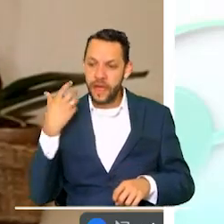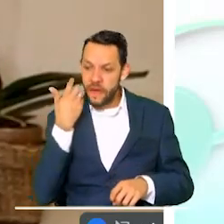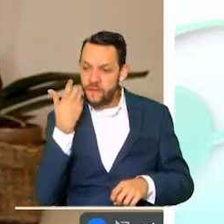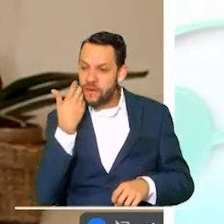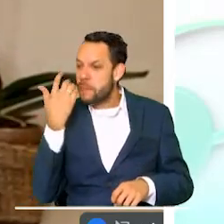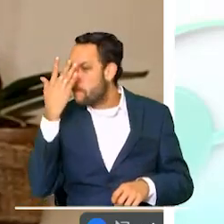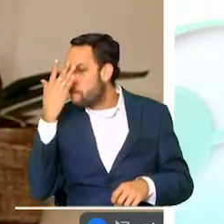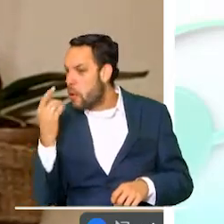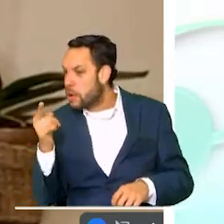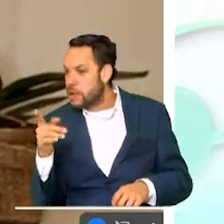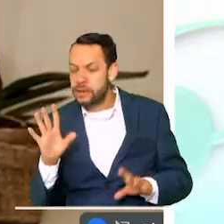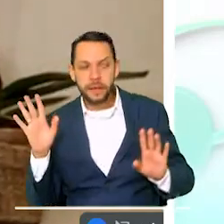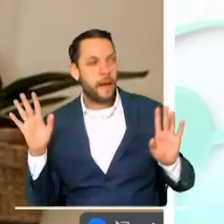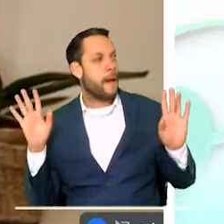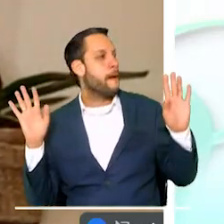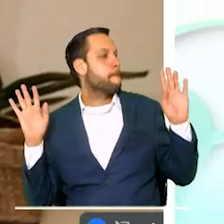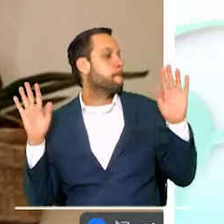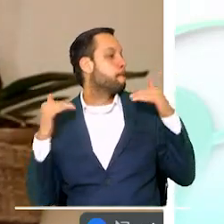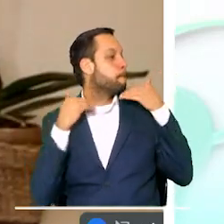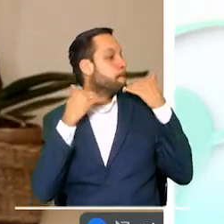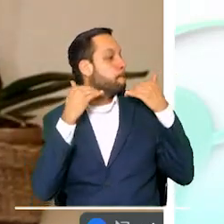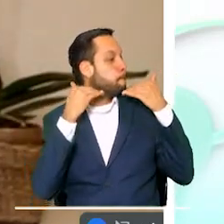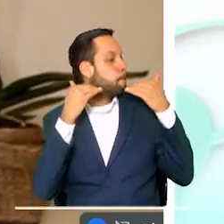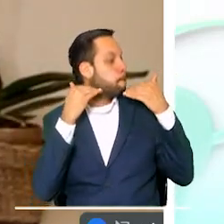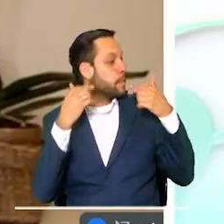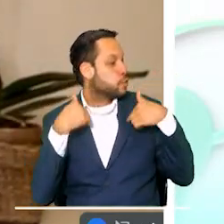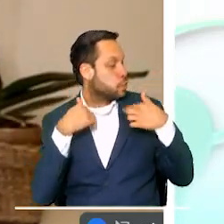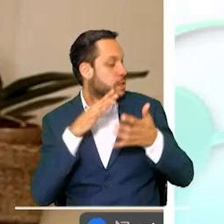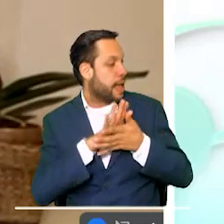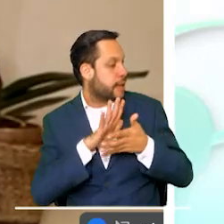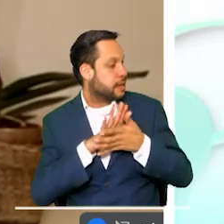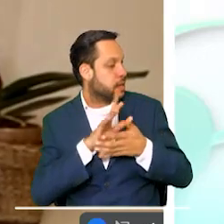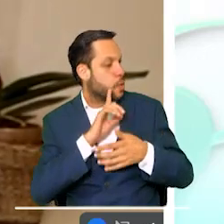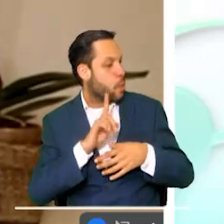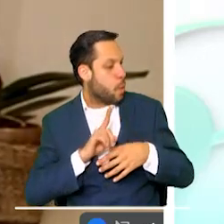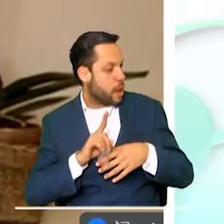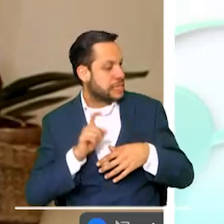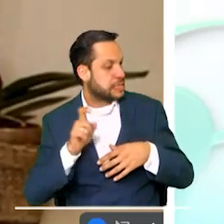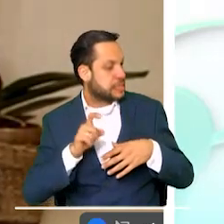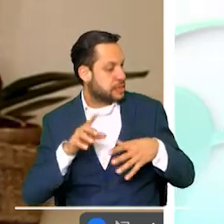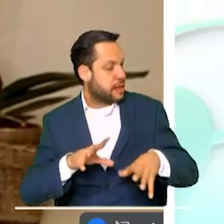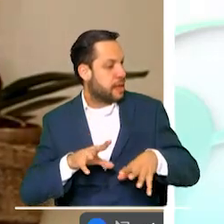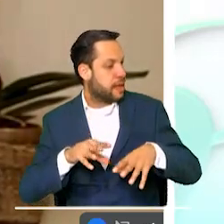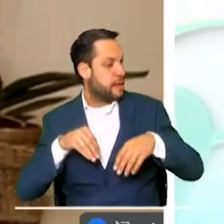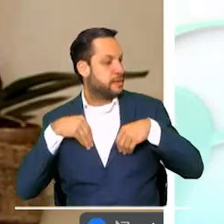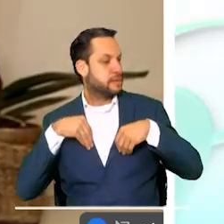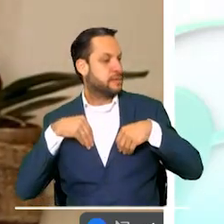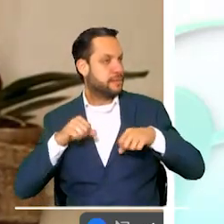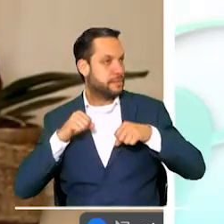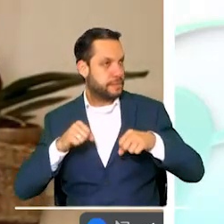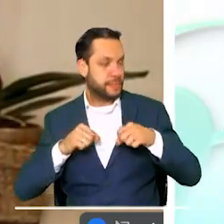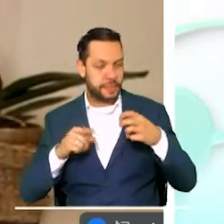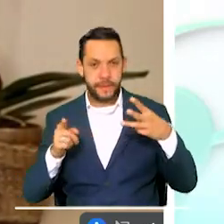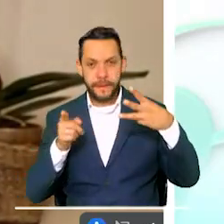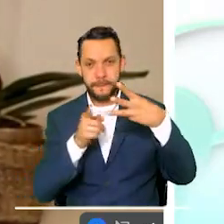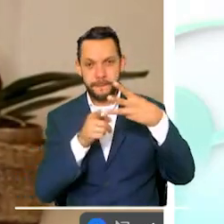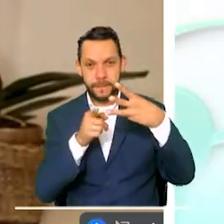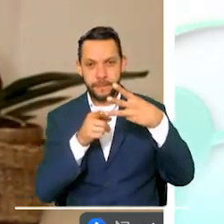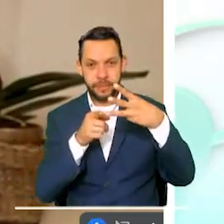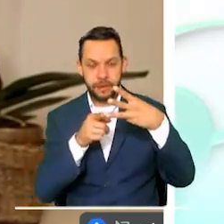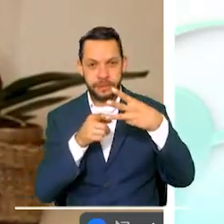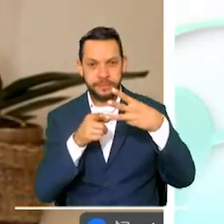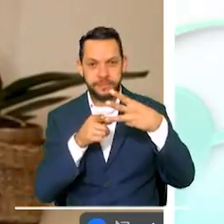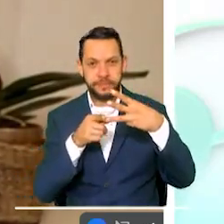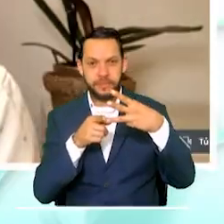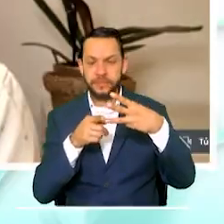no necesariamente eso le permite sentirse tranquila. Por eso pasamos al tercer nivel. Pilas con este nivel, Chris. Bueno,